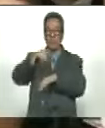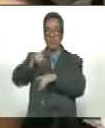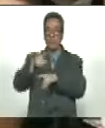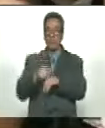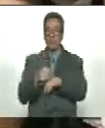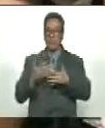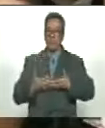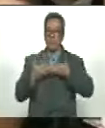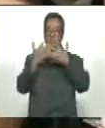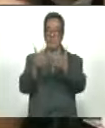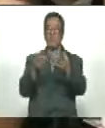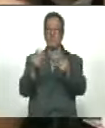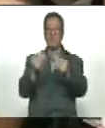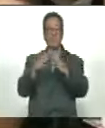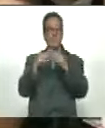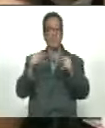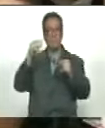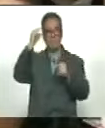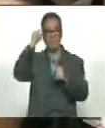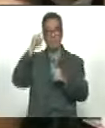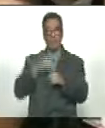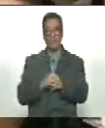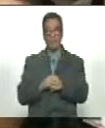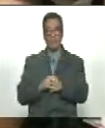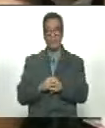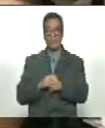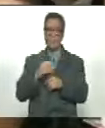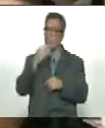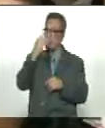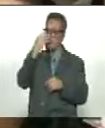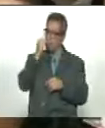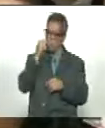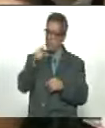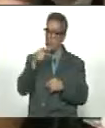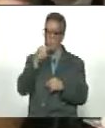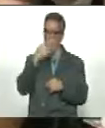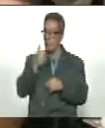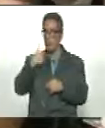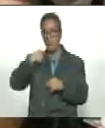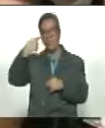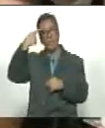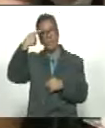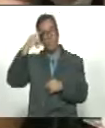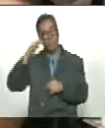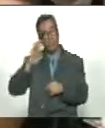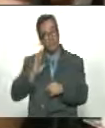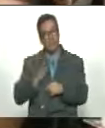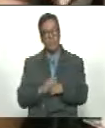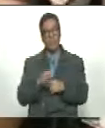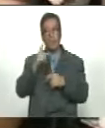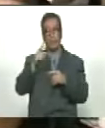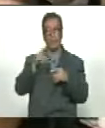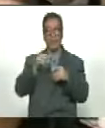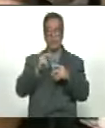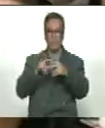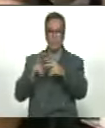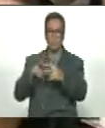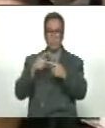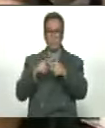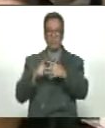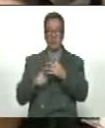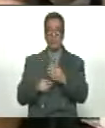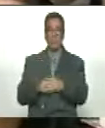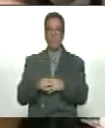nos entregan tanto todos los días y que entienden muy bien, a pesar de las posiciones de